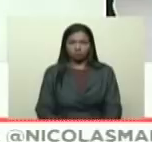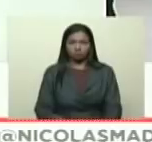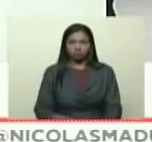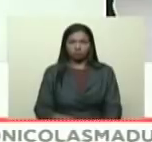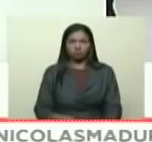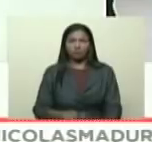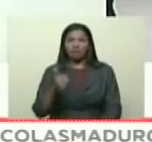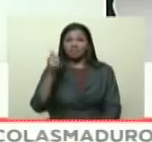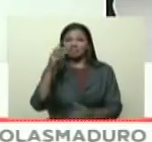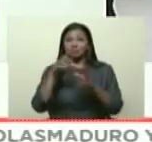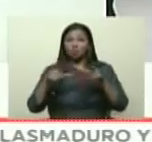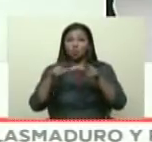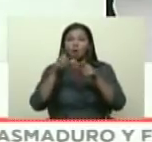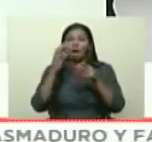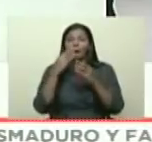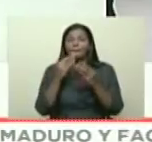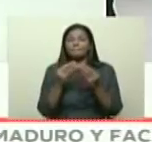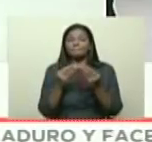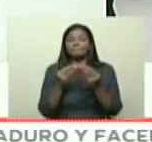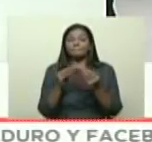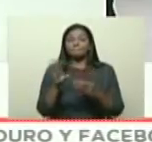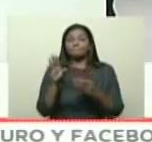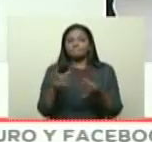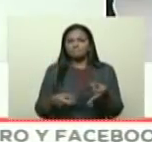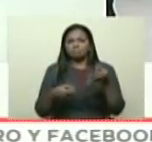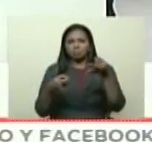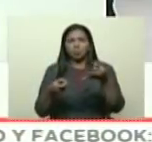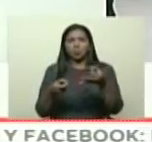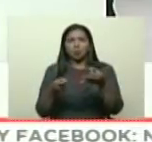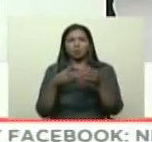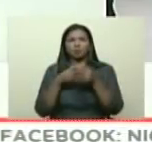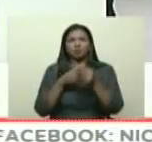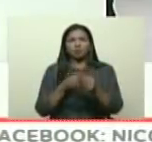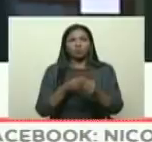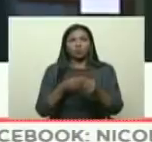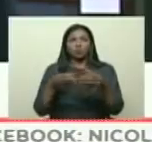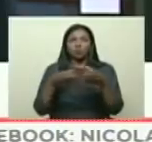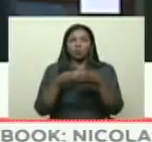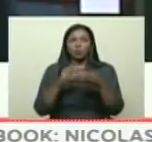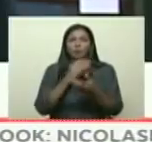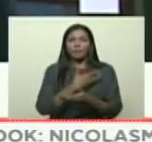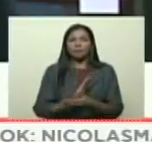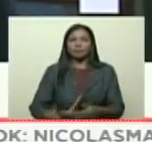me propone Ernesto Villegas designar una comisión presidencial